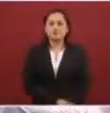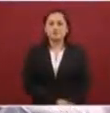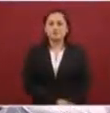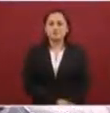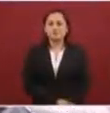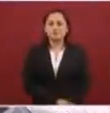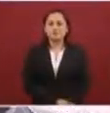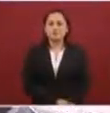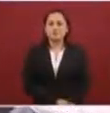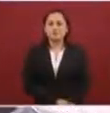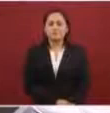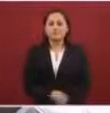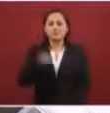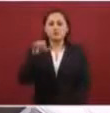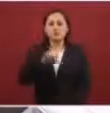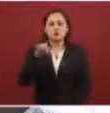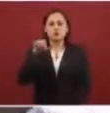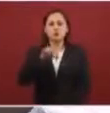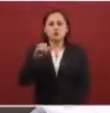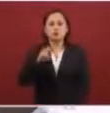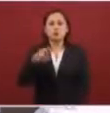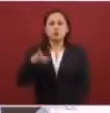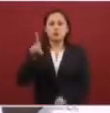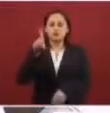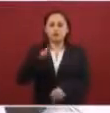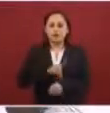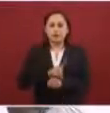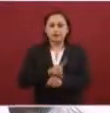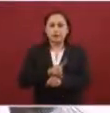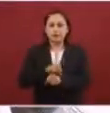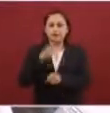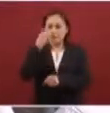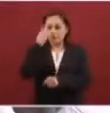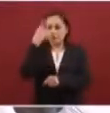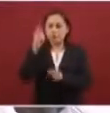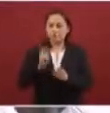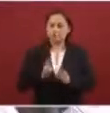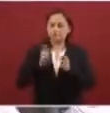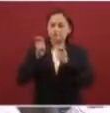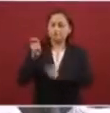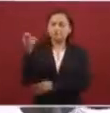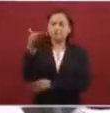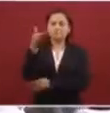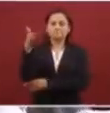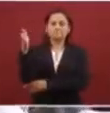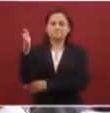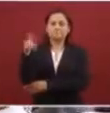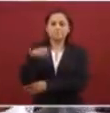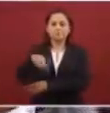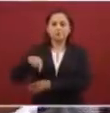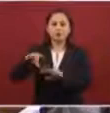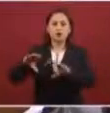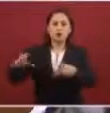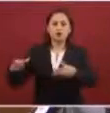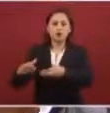de abanderamiento de la delegación que representará